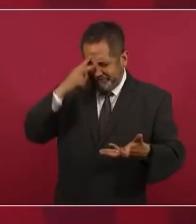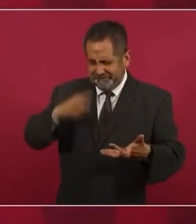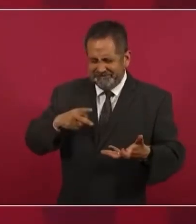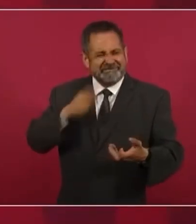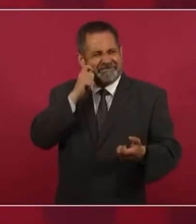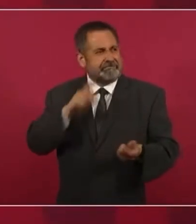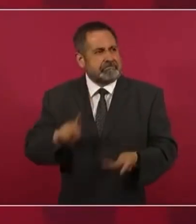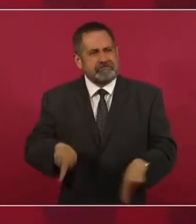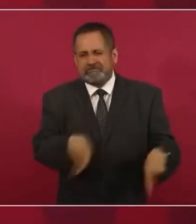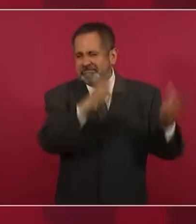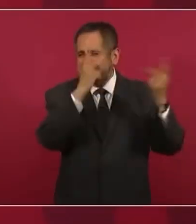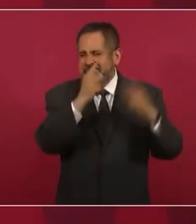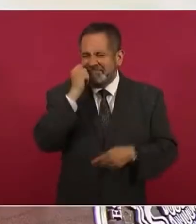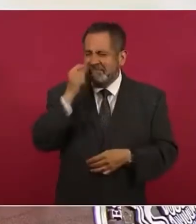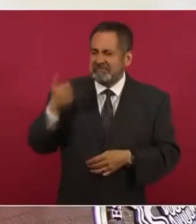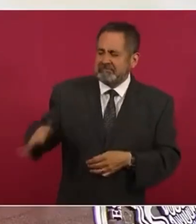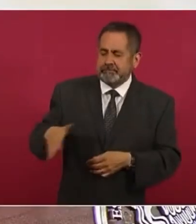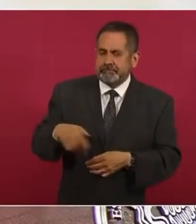que